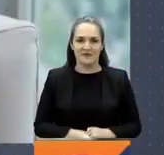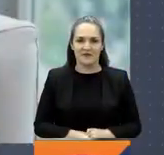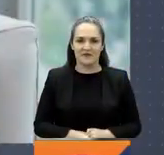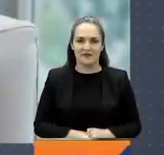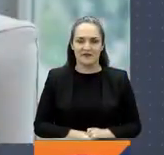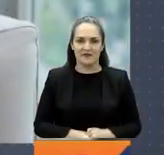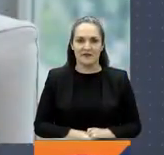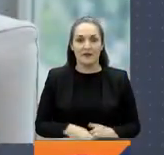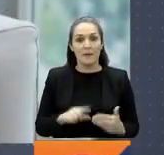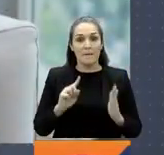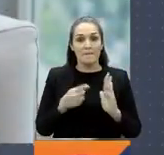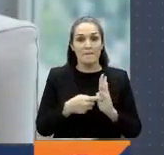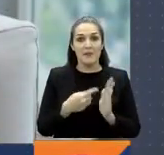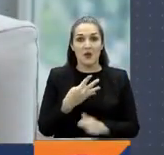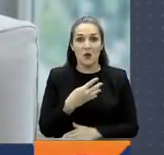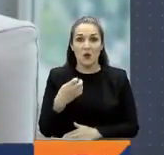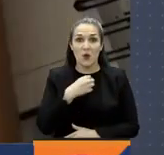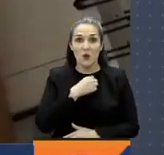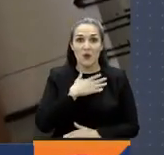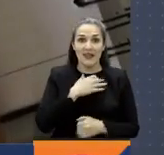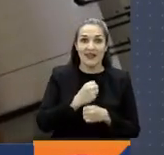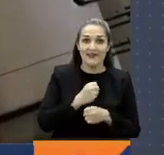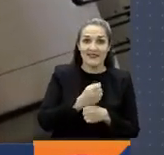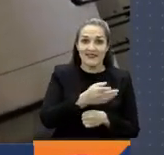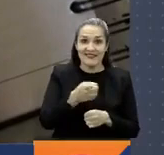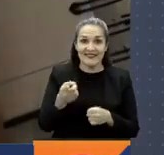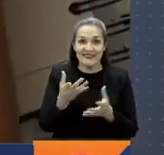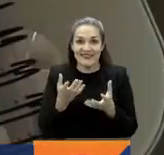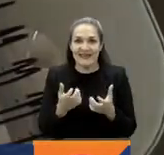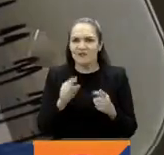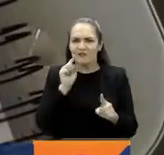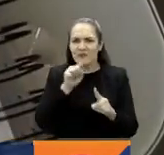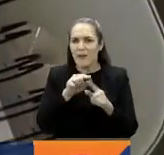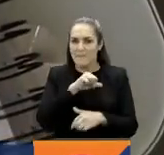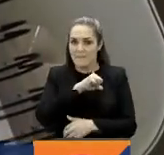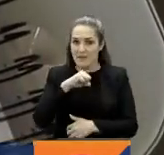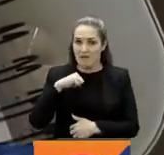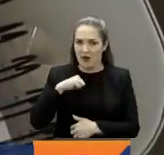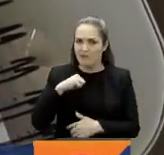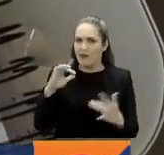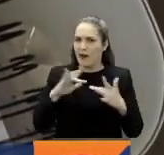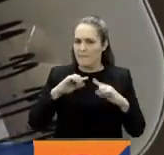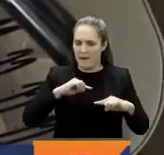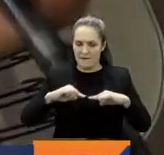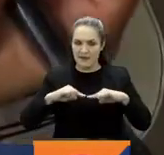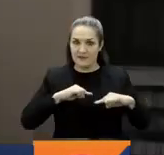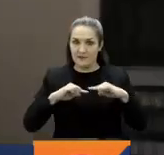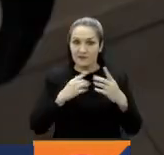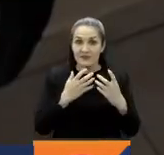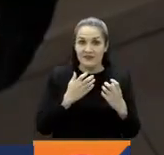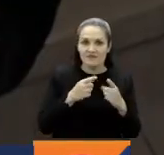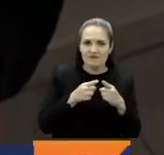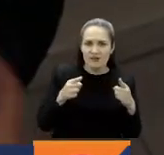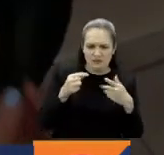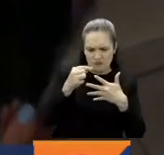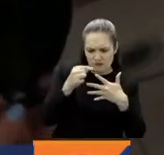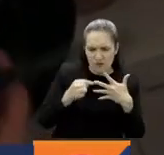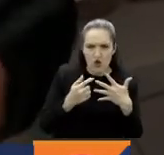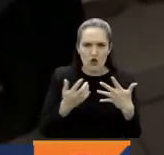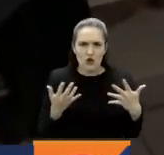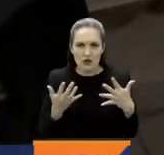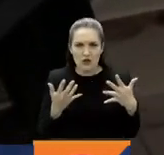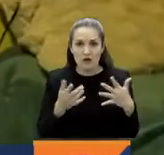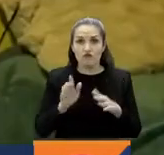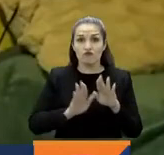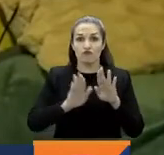Hay 1.400 oportunidades laborales en el sector privado en áreas administrativas. En minutos les contamos los detalles porque la